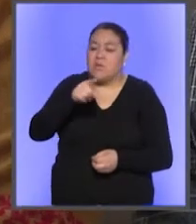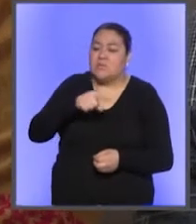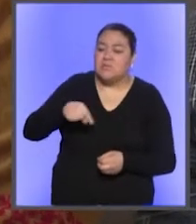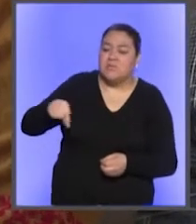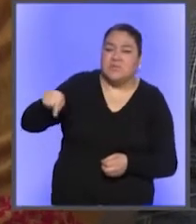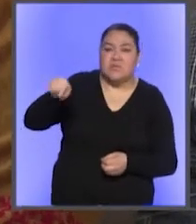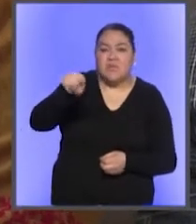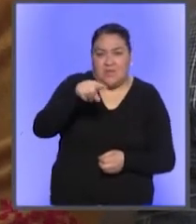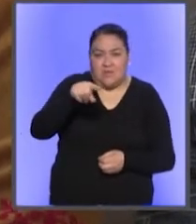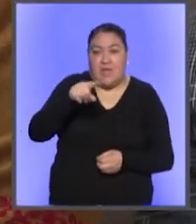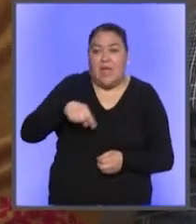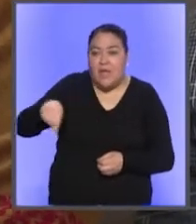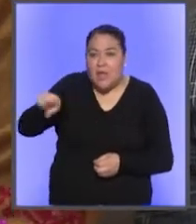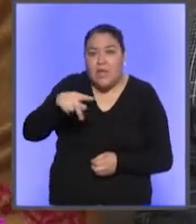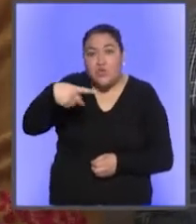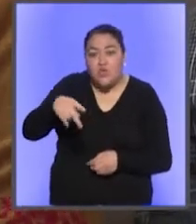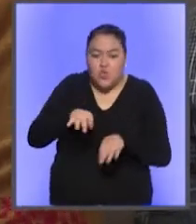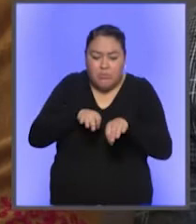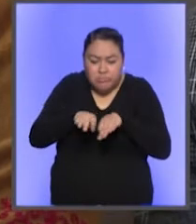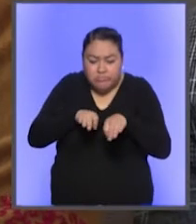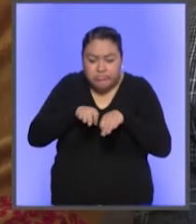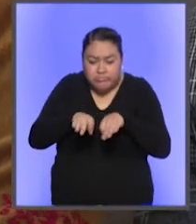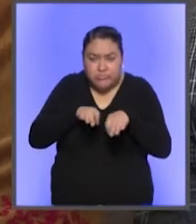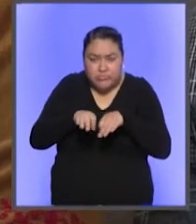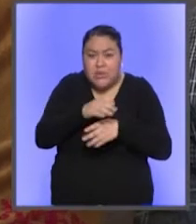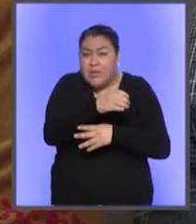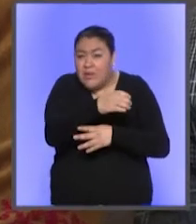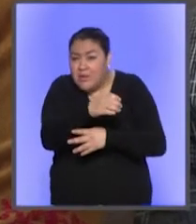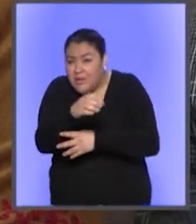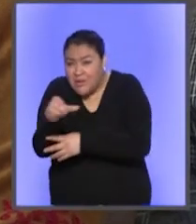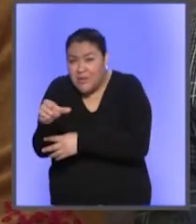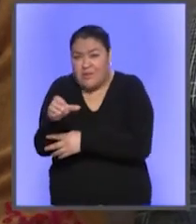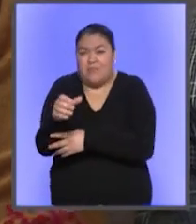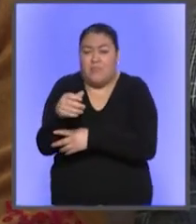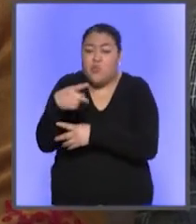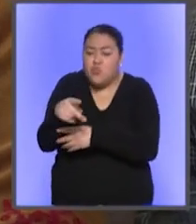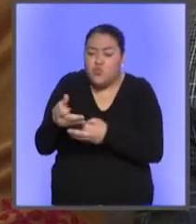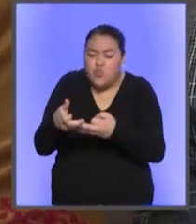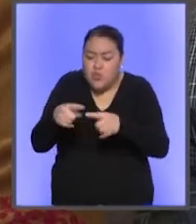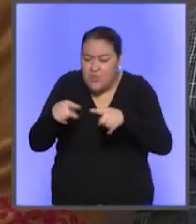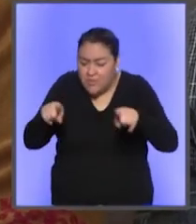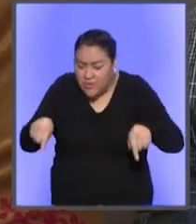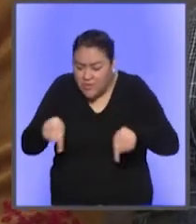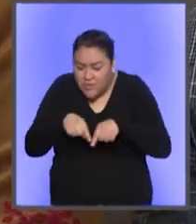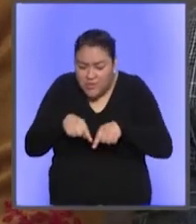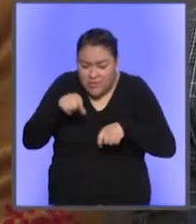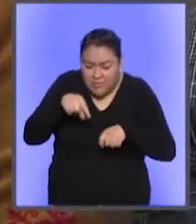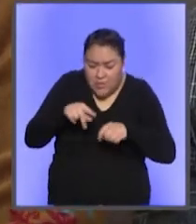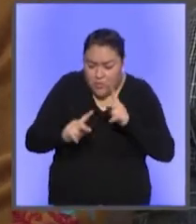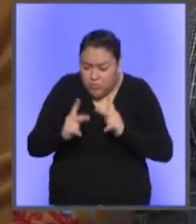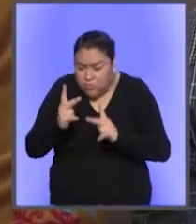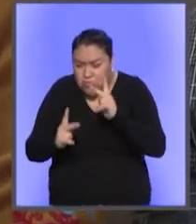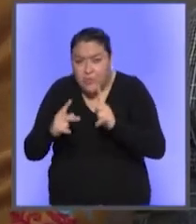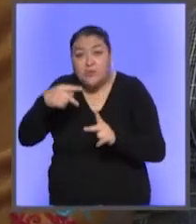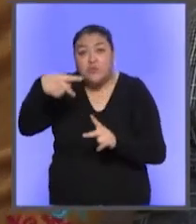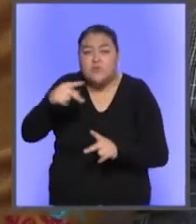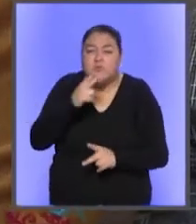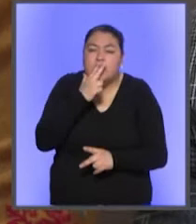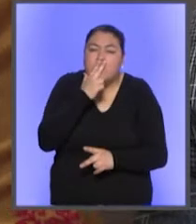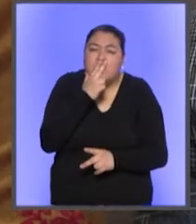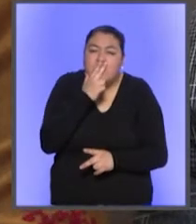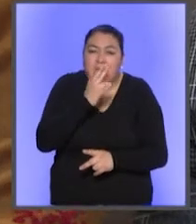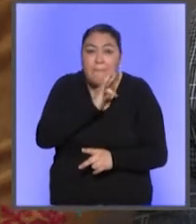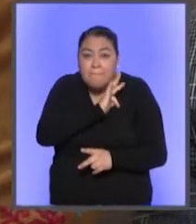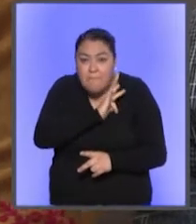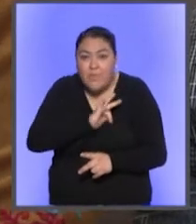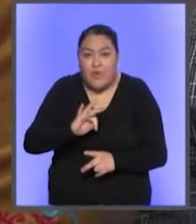ellas toda esa parte todo ese trabajo que hacen desde el campo desde sus territorios puedan tener un